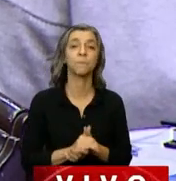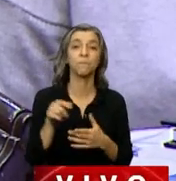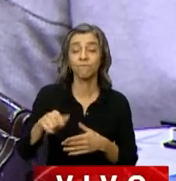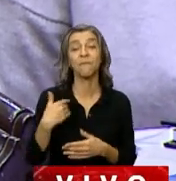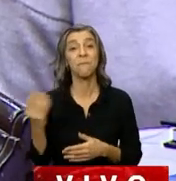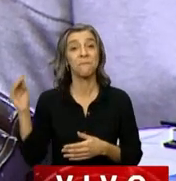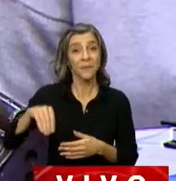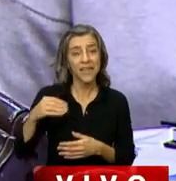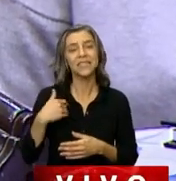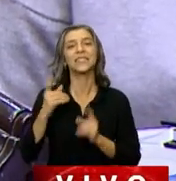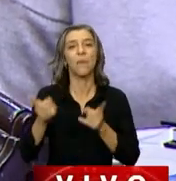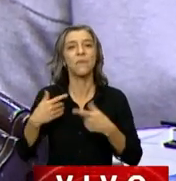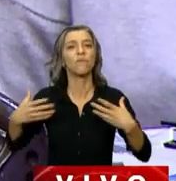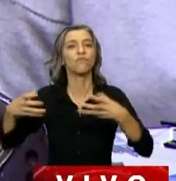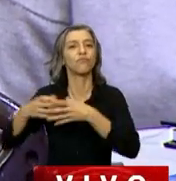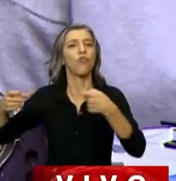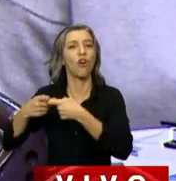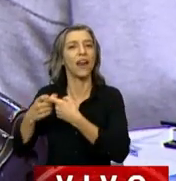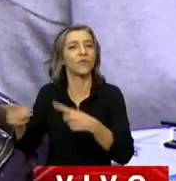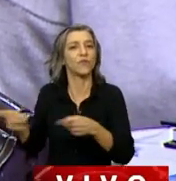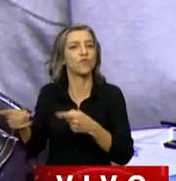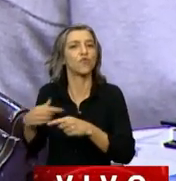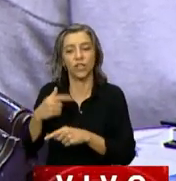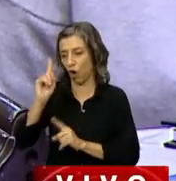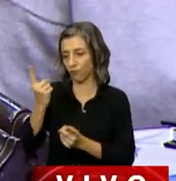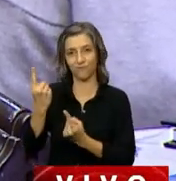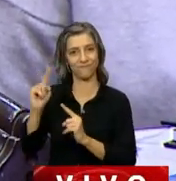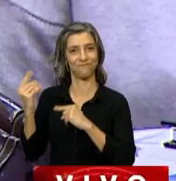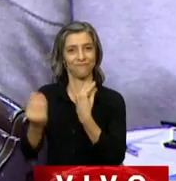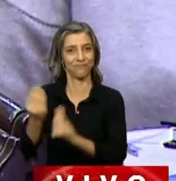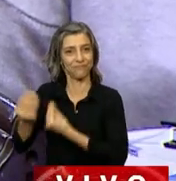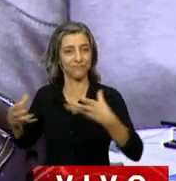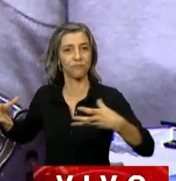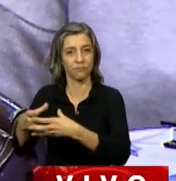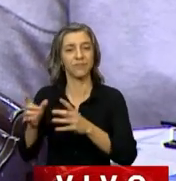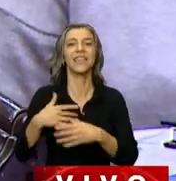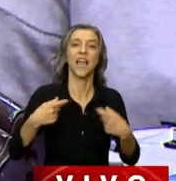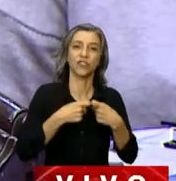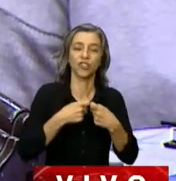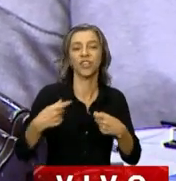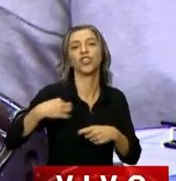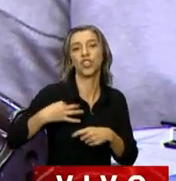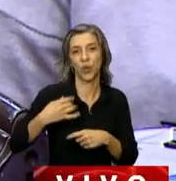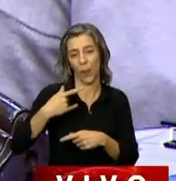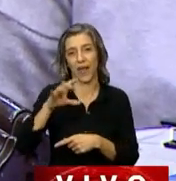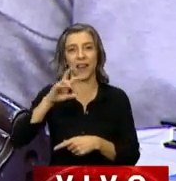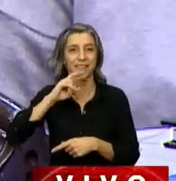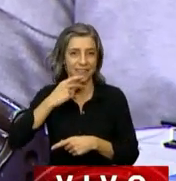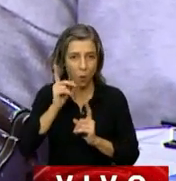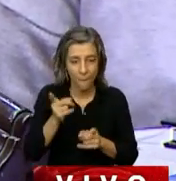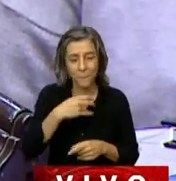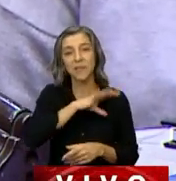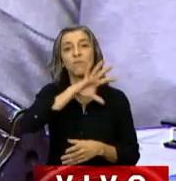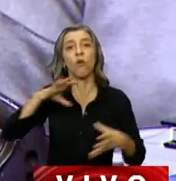estas se suman la Organización de Músicos Autoconvocados de San Juan y la Asociación Civil de Músicos Independientes Sanjuaninos. A través